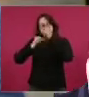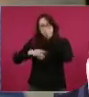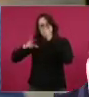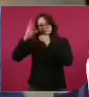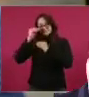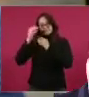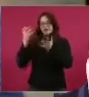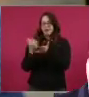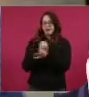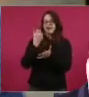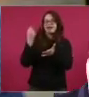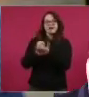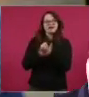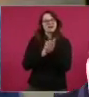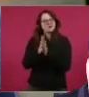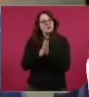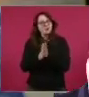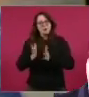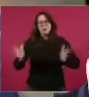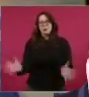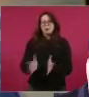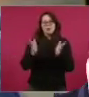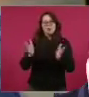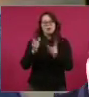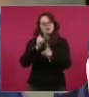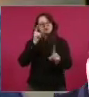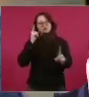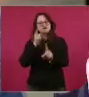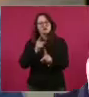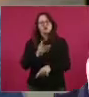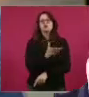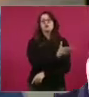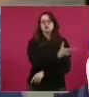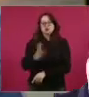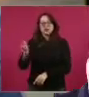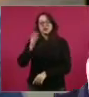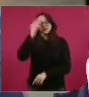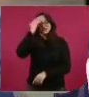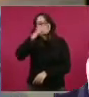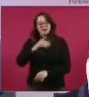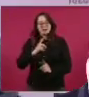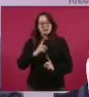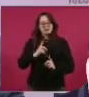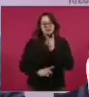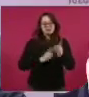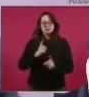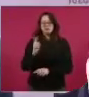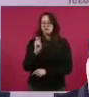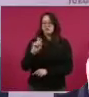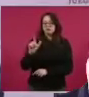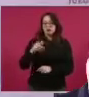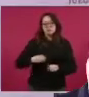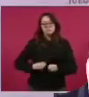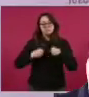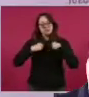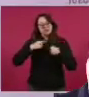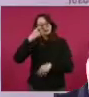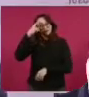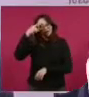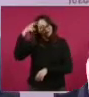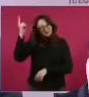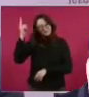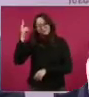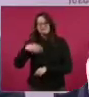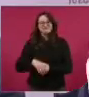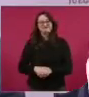motivado y enfocado. Todos ustedes ya lo saben, la vida de un deportista de alto rendimiento no es fácil. Hace